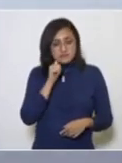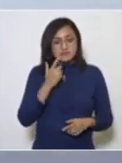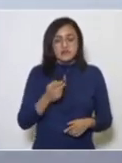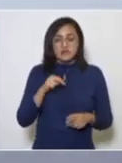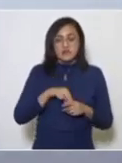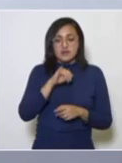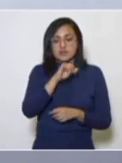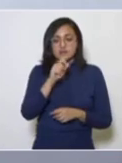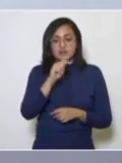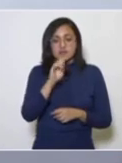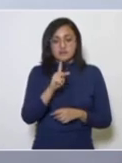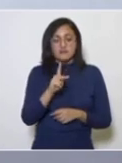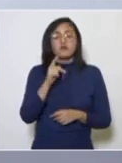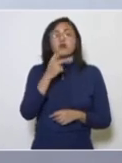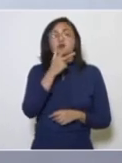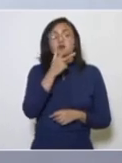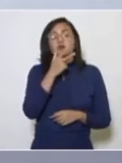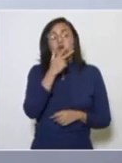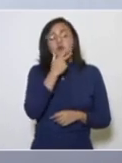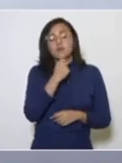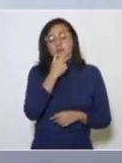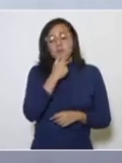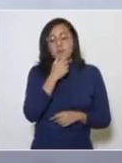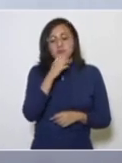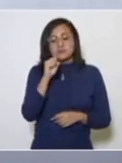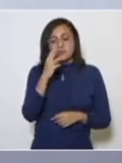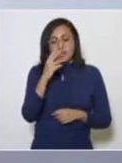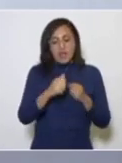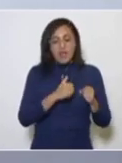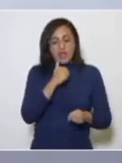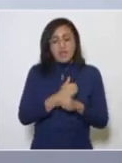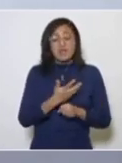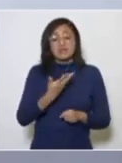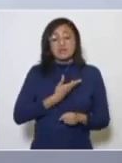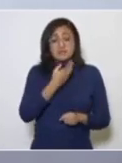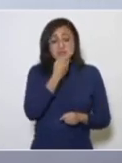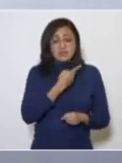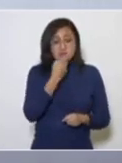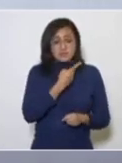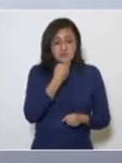el ISTEP masculino de 63 años con diabetes mellitus